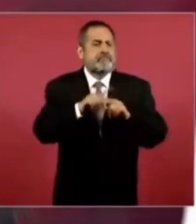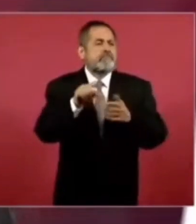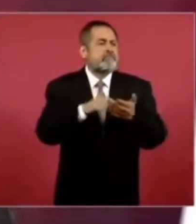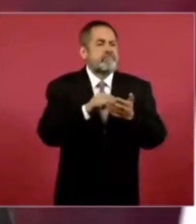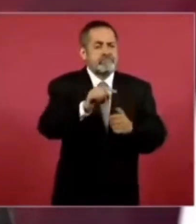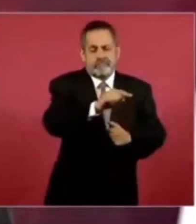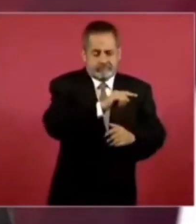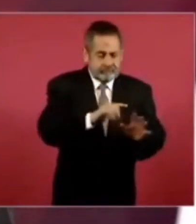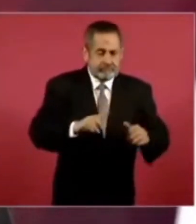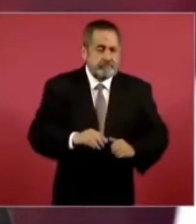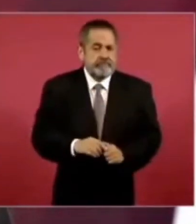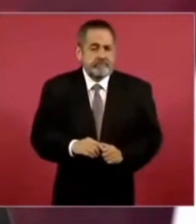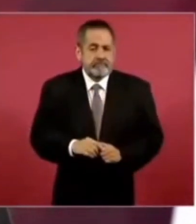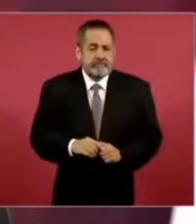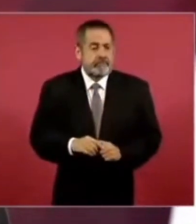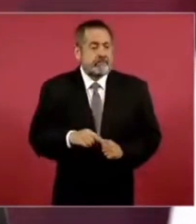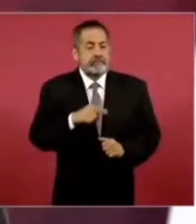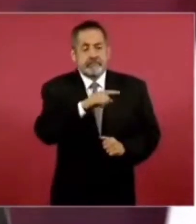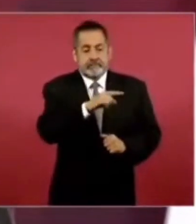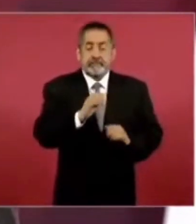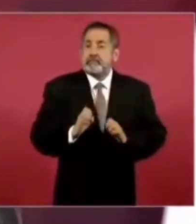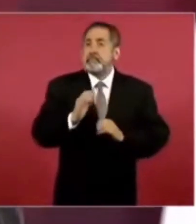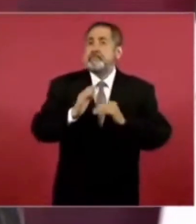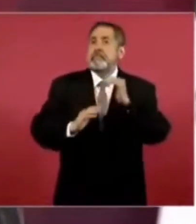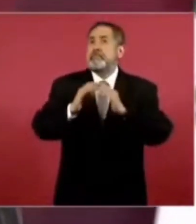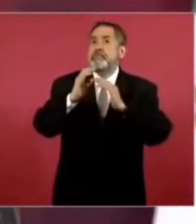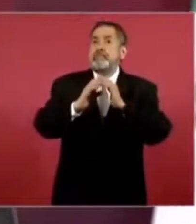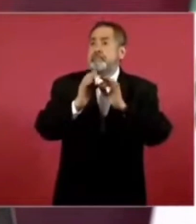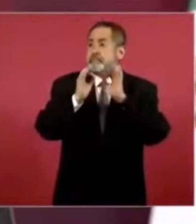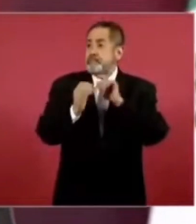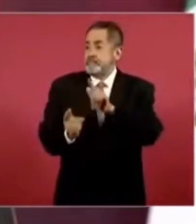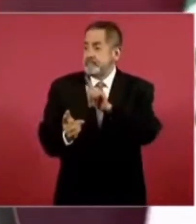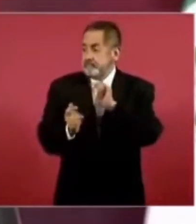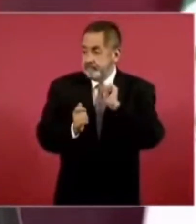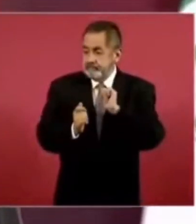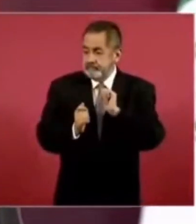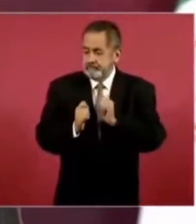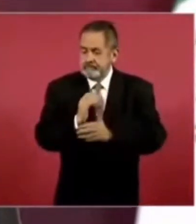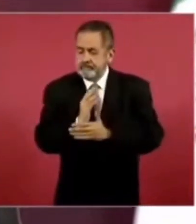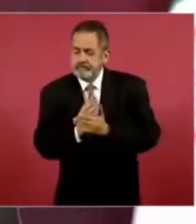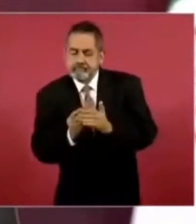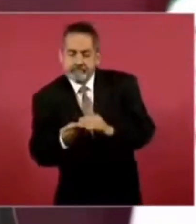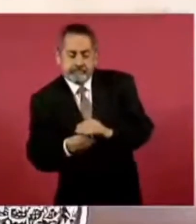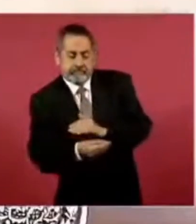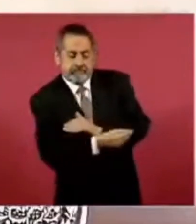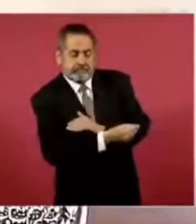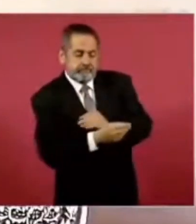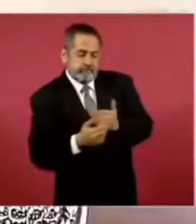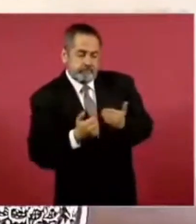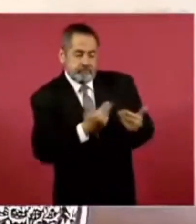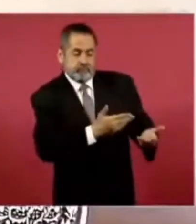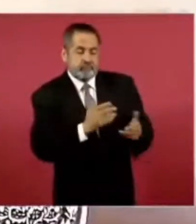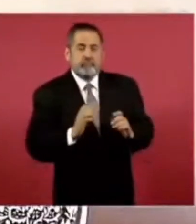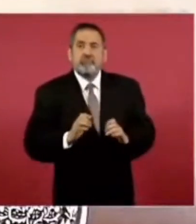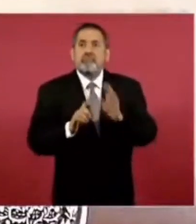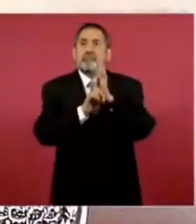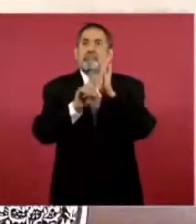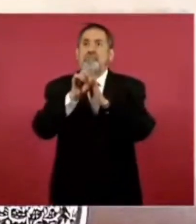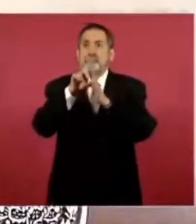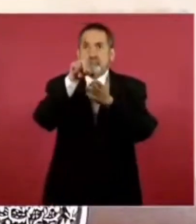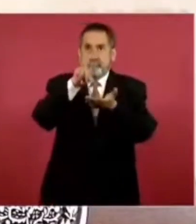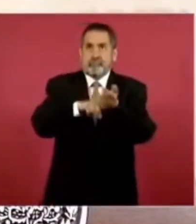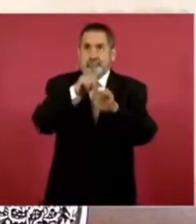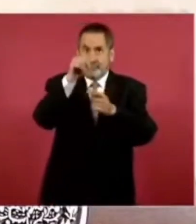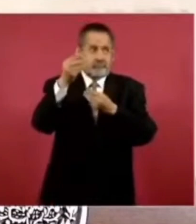y recibían como moche como soborno departamentos de